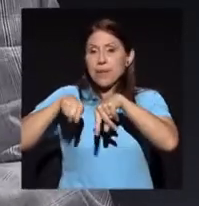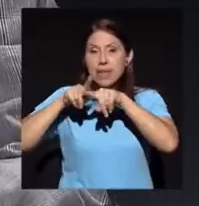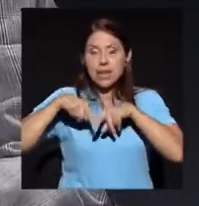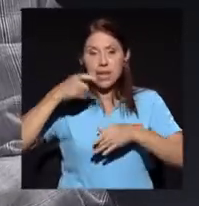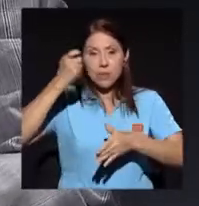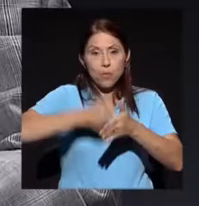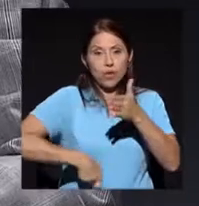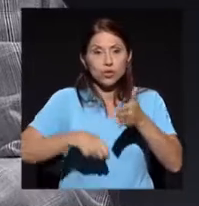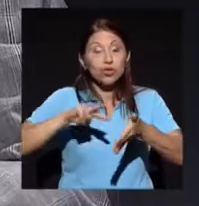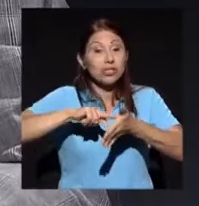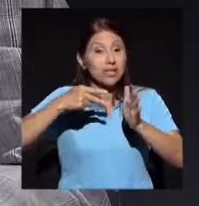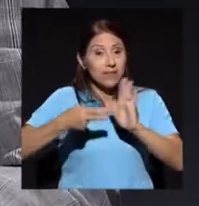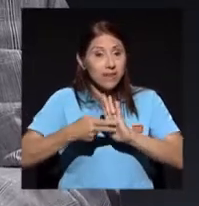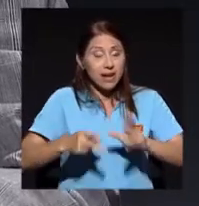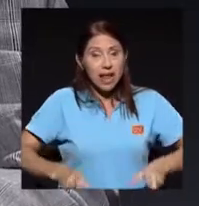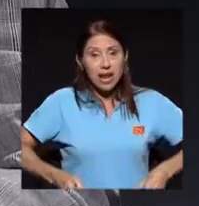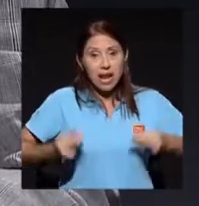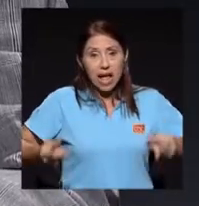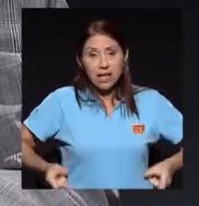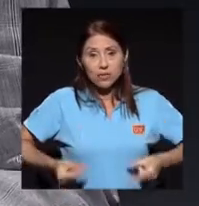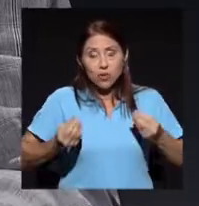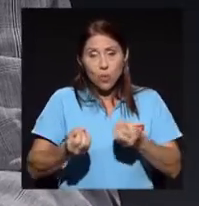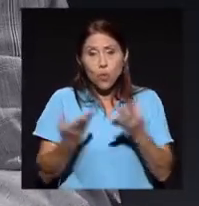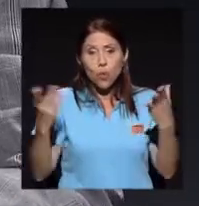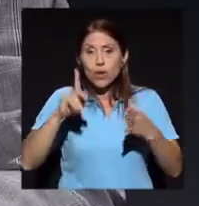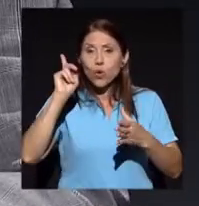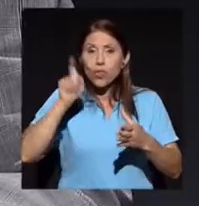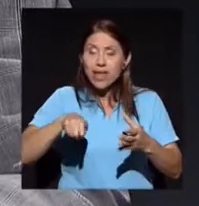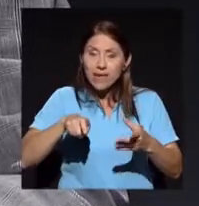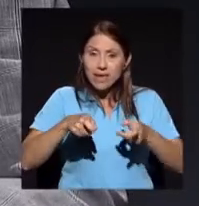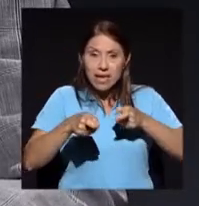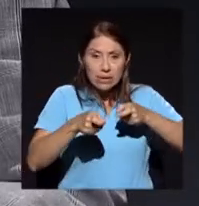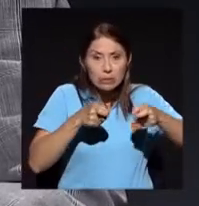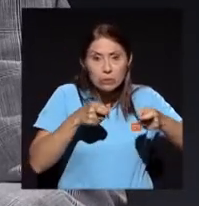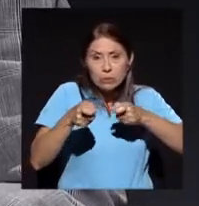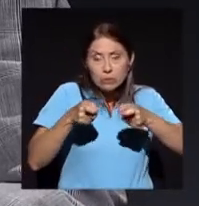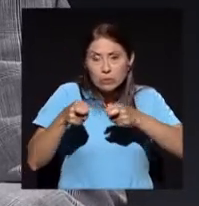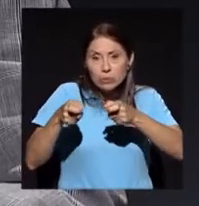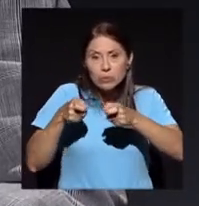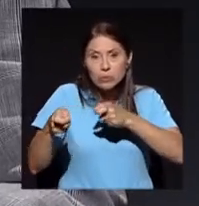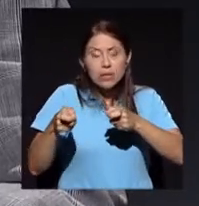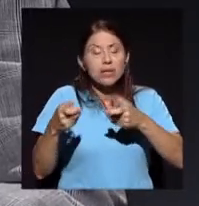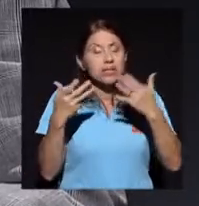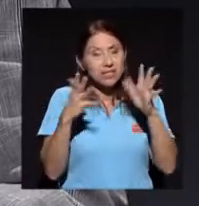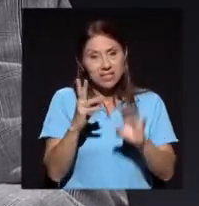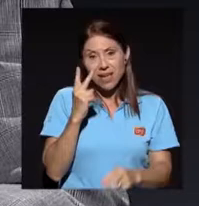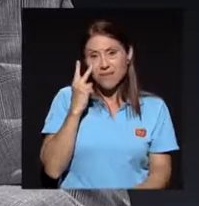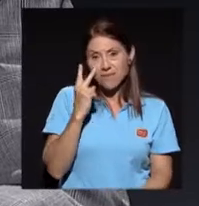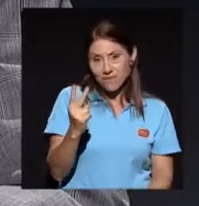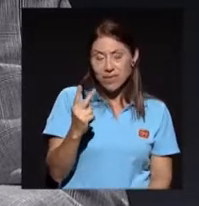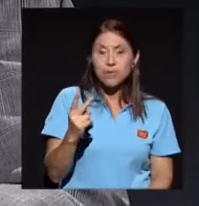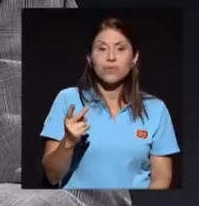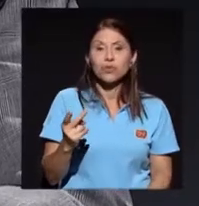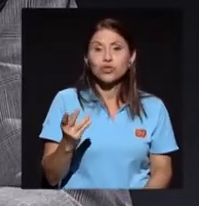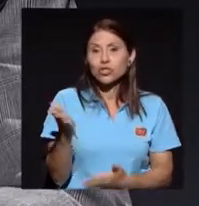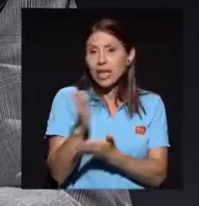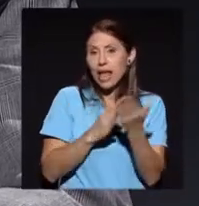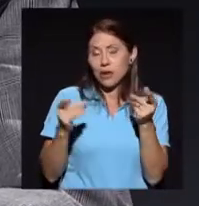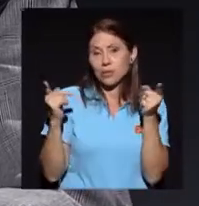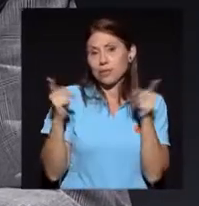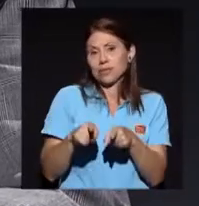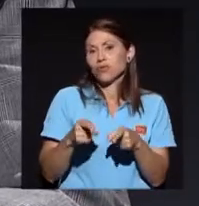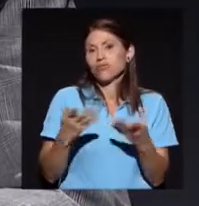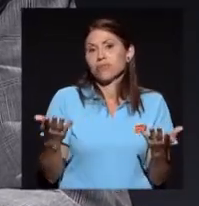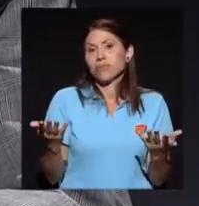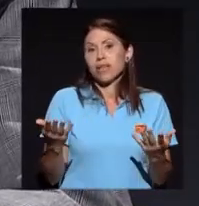gasto público y ya vimos que la cuerda se reventó por un lado muy muy insólito que fue